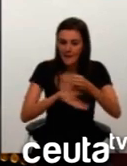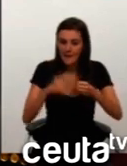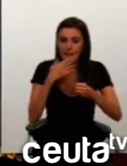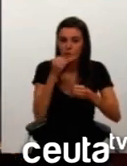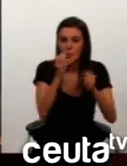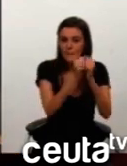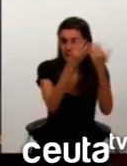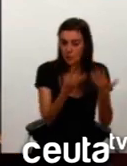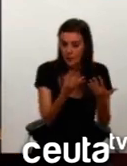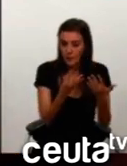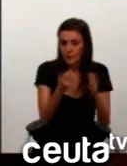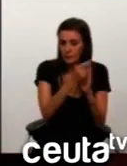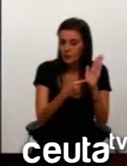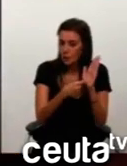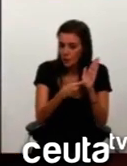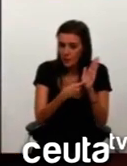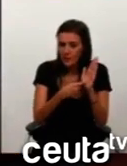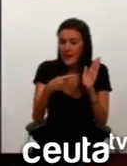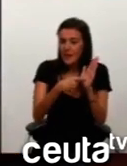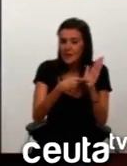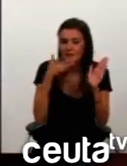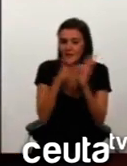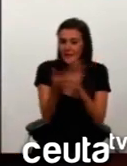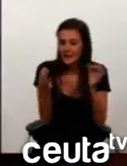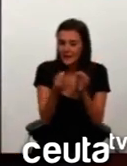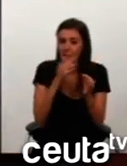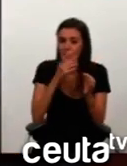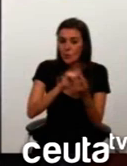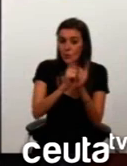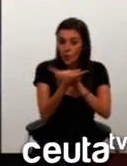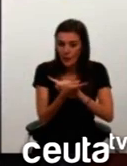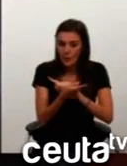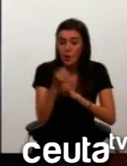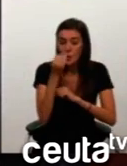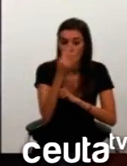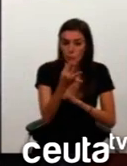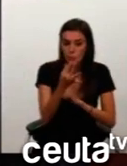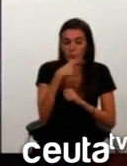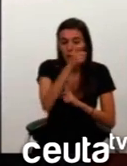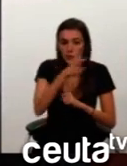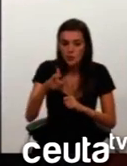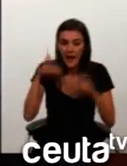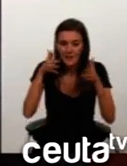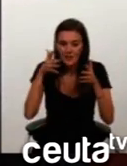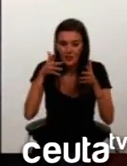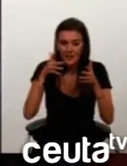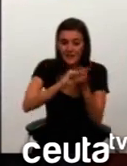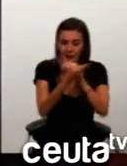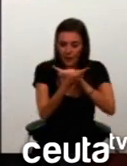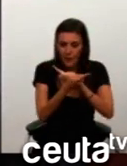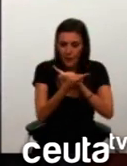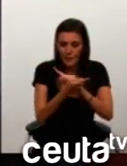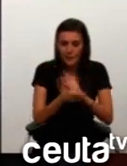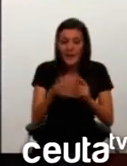presupuesto 29 lo que supone, al final, es una modificación del número de asesores. Lo que dice